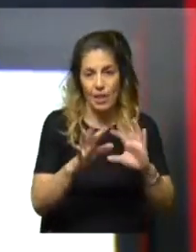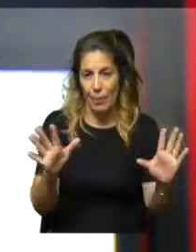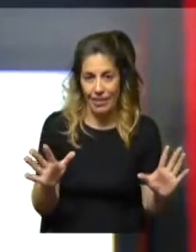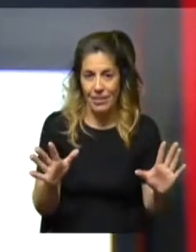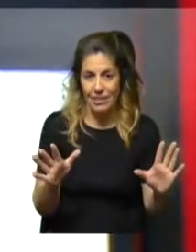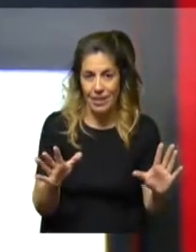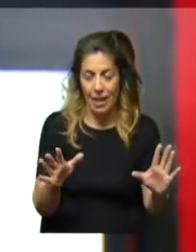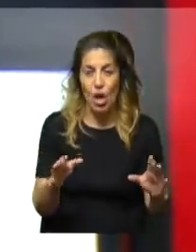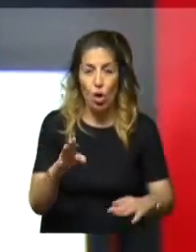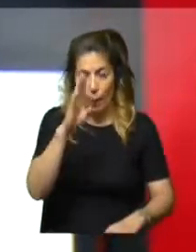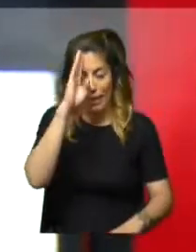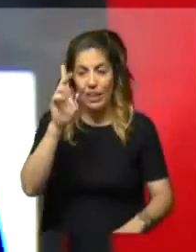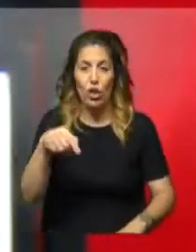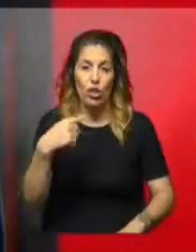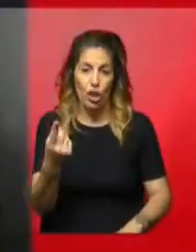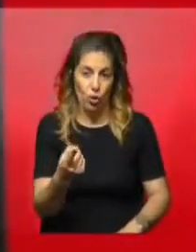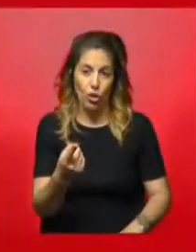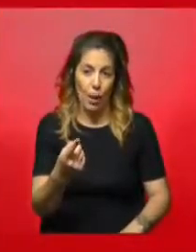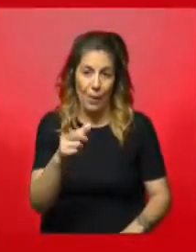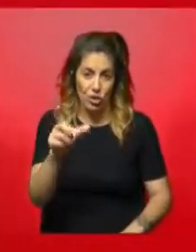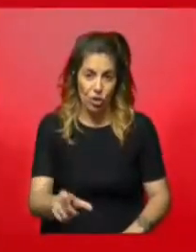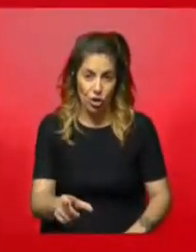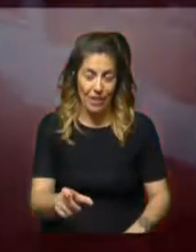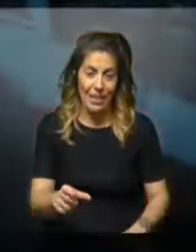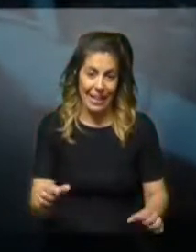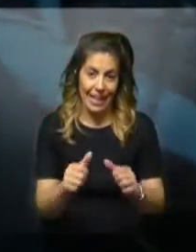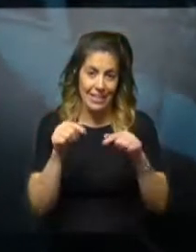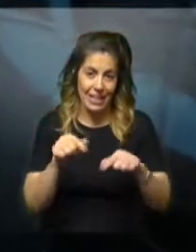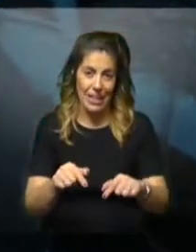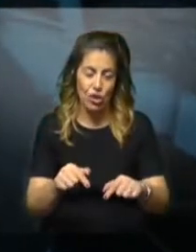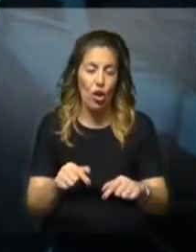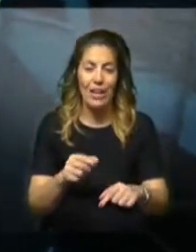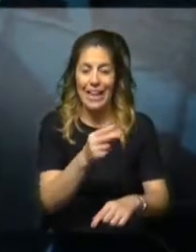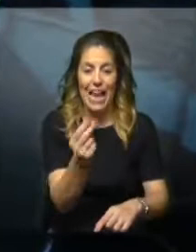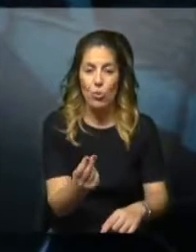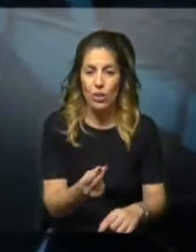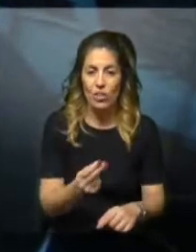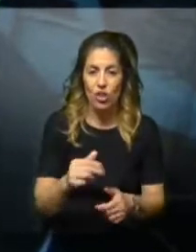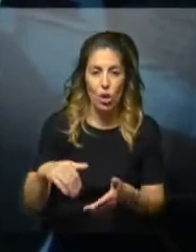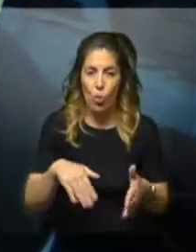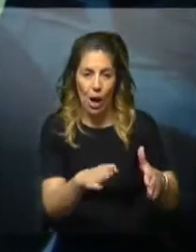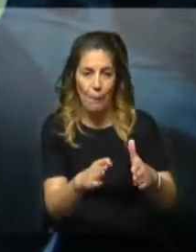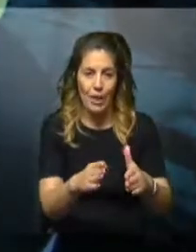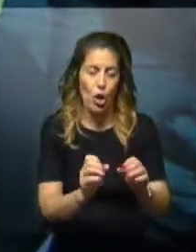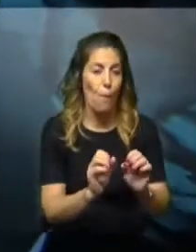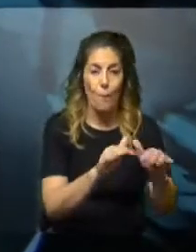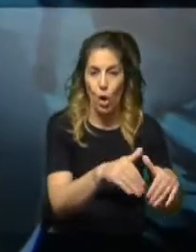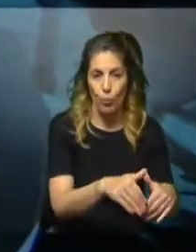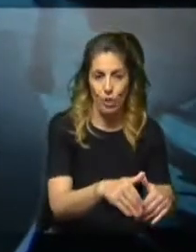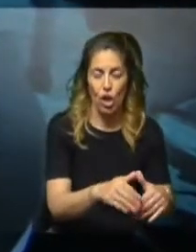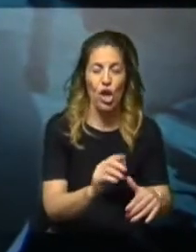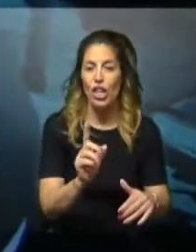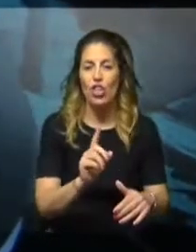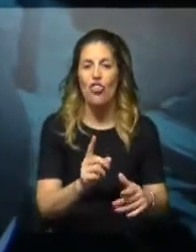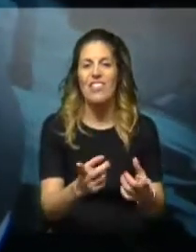han dicho que la Ilustración tiene un camino propio y muchas veces No necesariamente tiene que decir exactamente lo mismo que